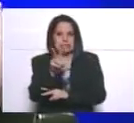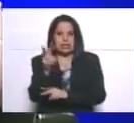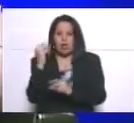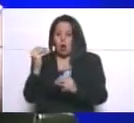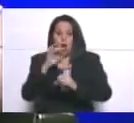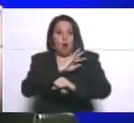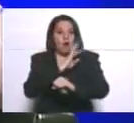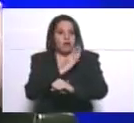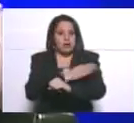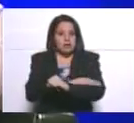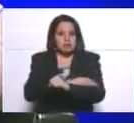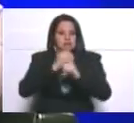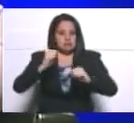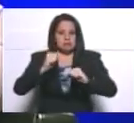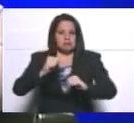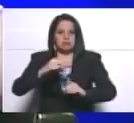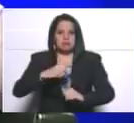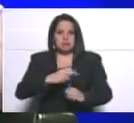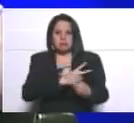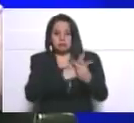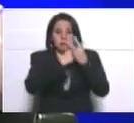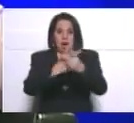fortaleza, su firmeza, su valentía.